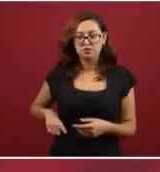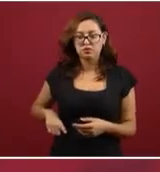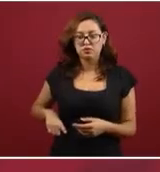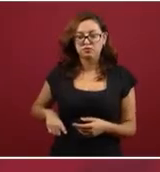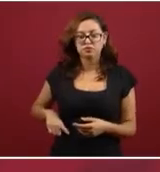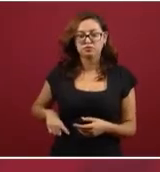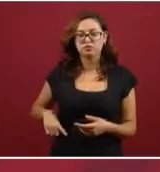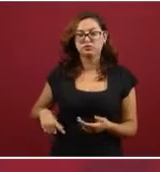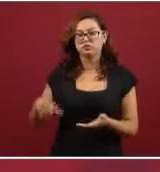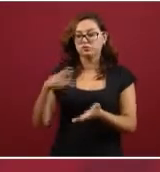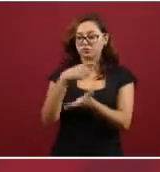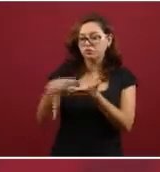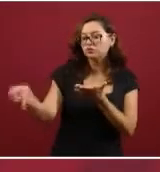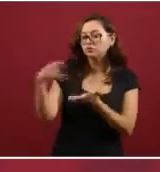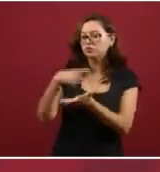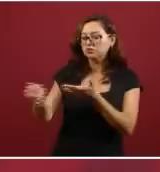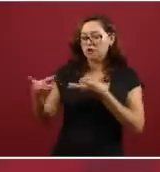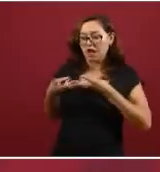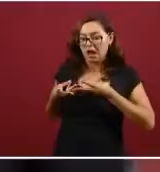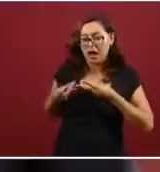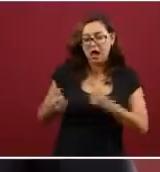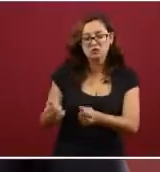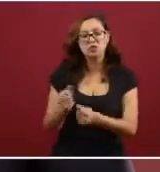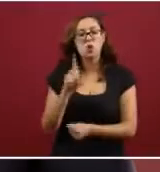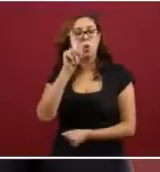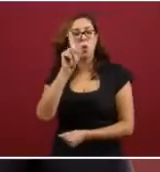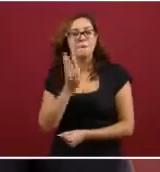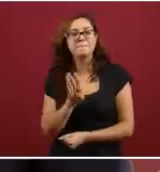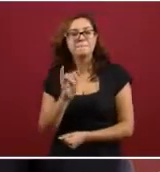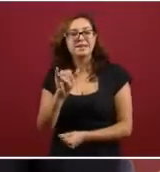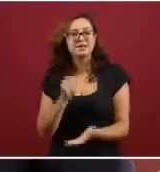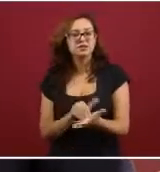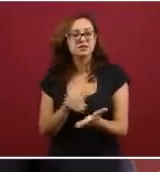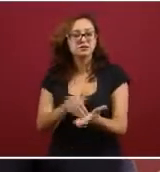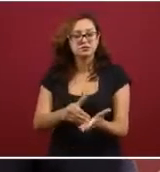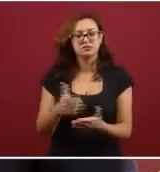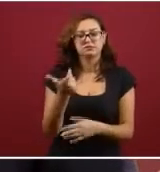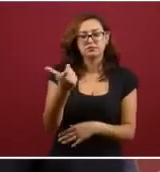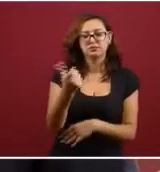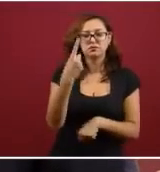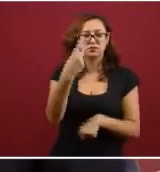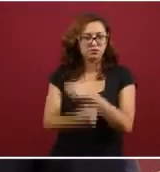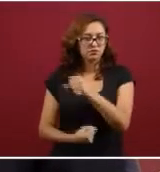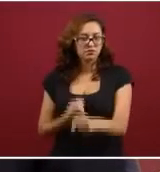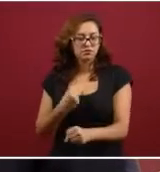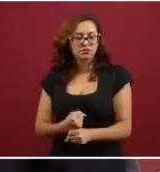compra 1 billón de pesos al año.